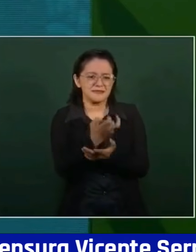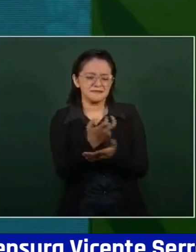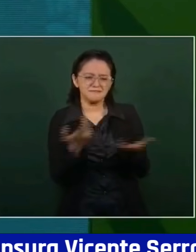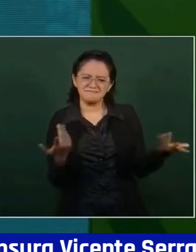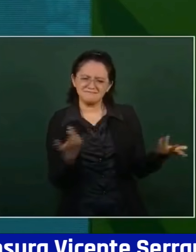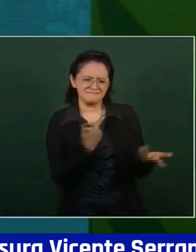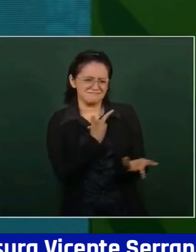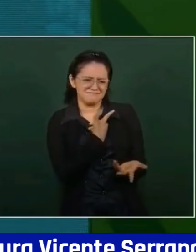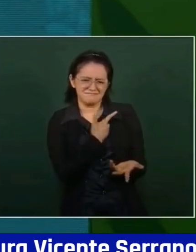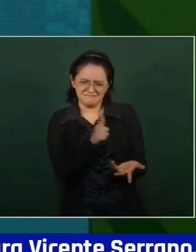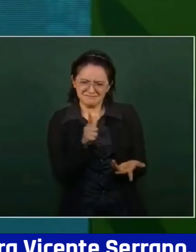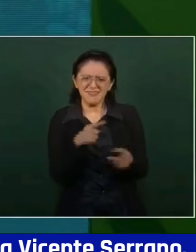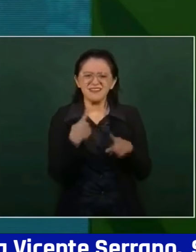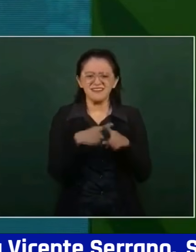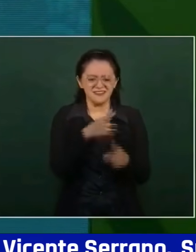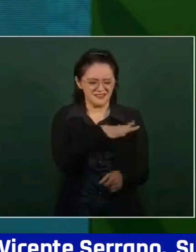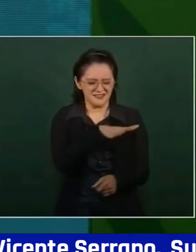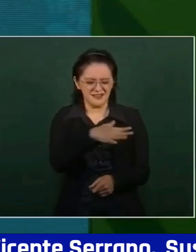Cárdenas